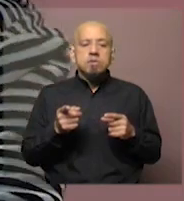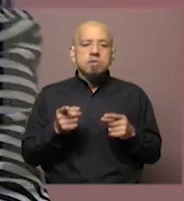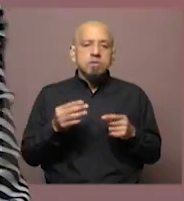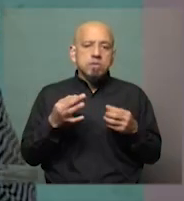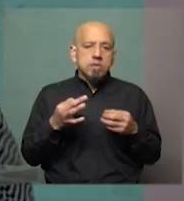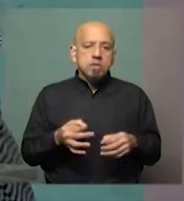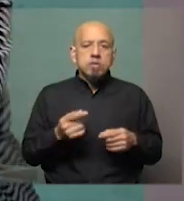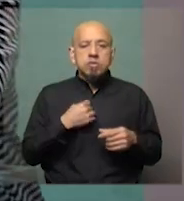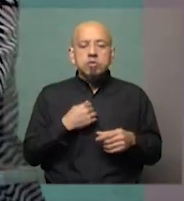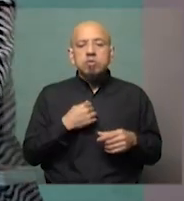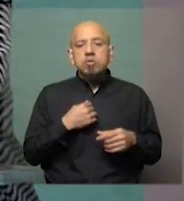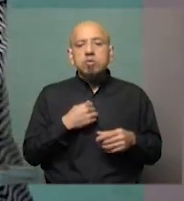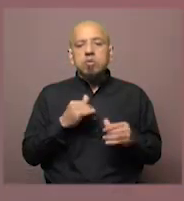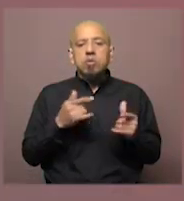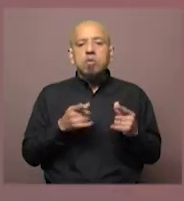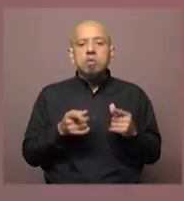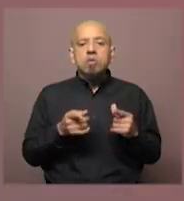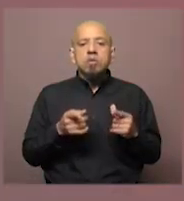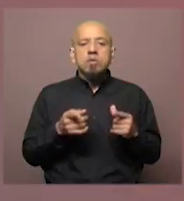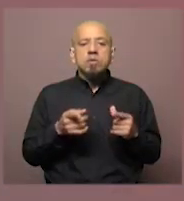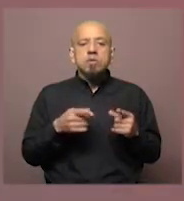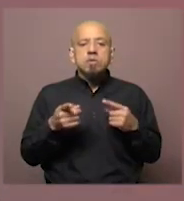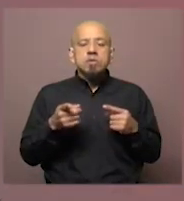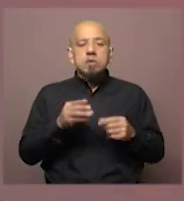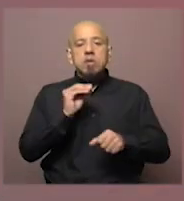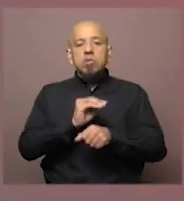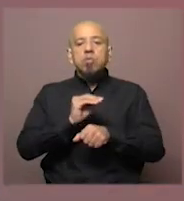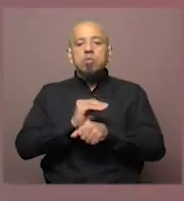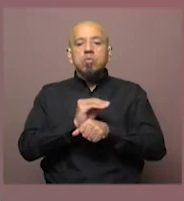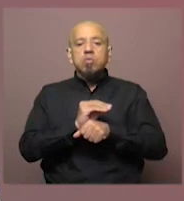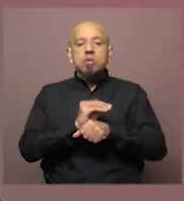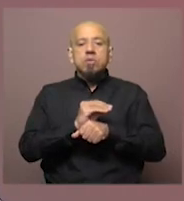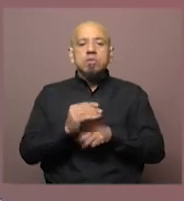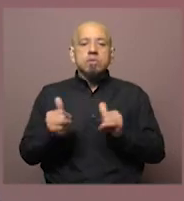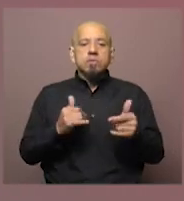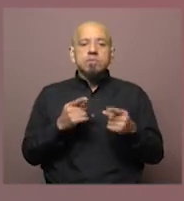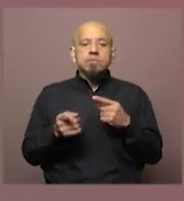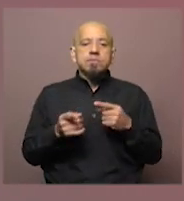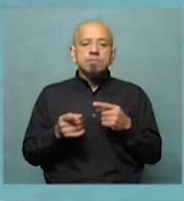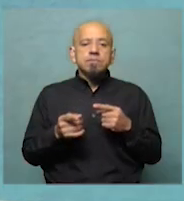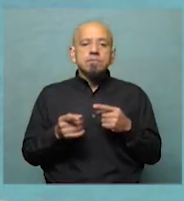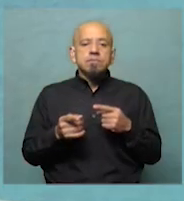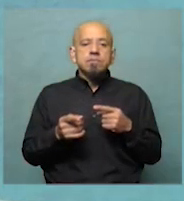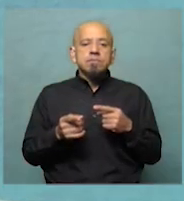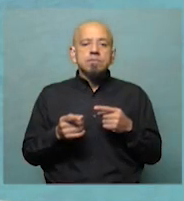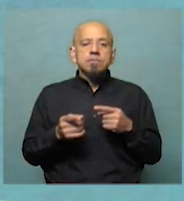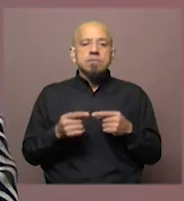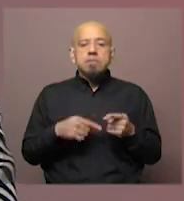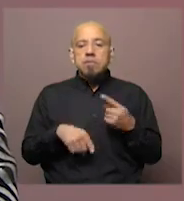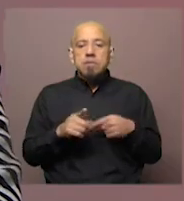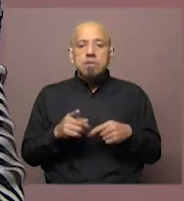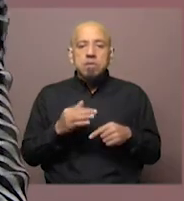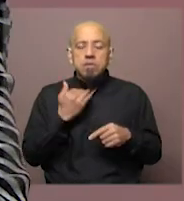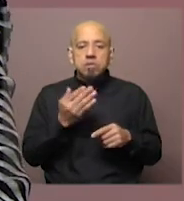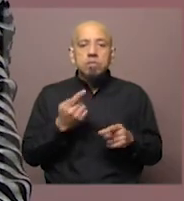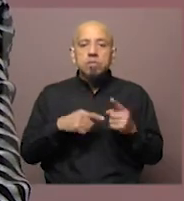muy yo soy jugadora nomás, que dicen que incluso que la cultura brota del juego. Yo no sé si logro entender la profundidad de